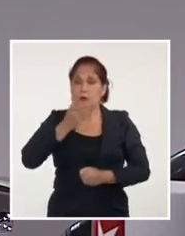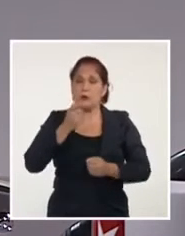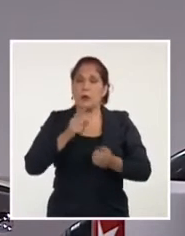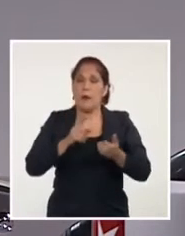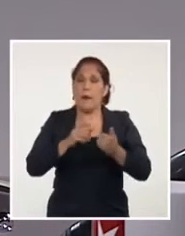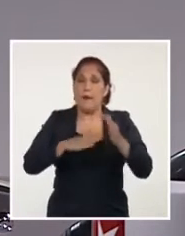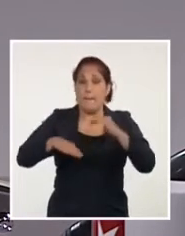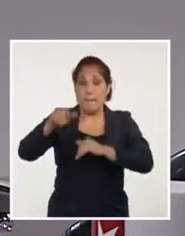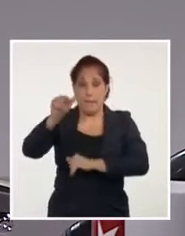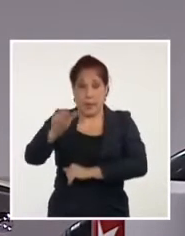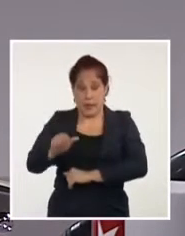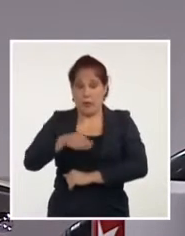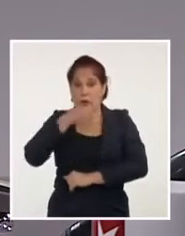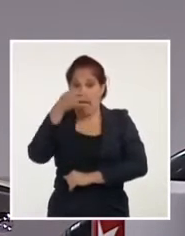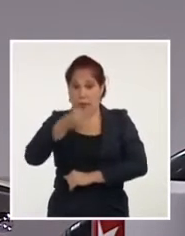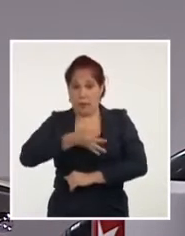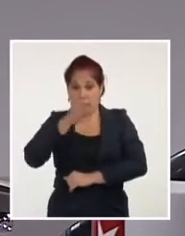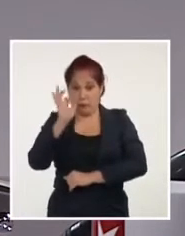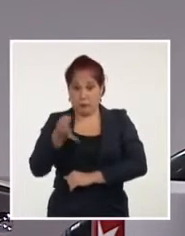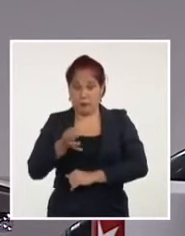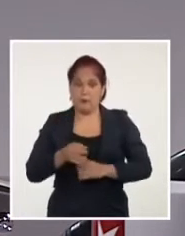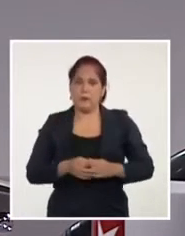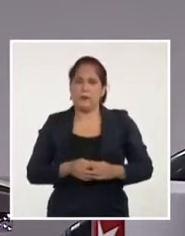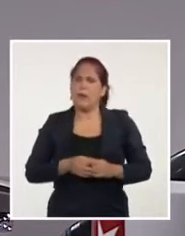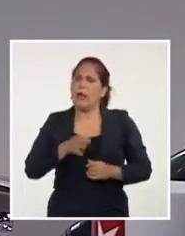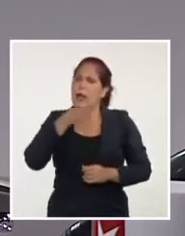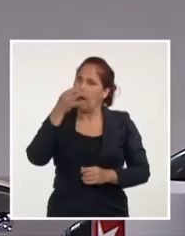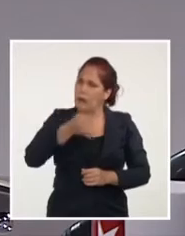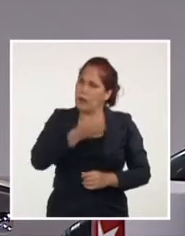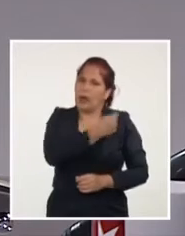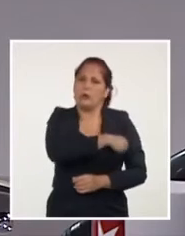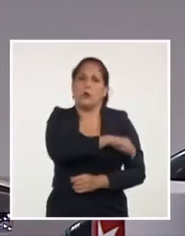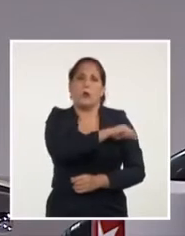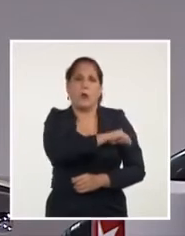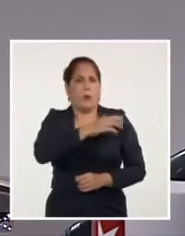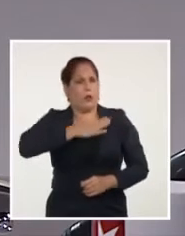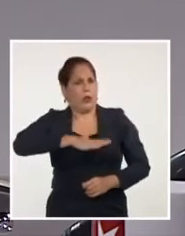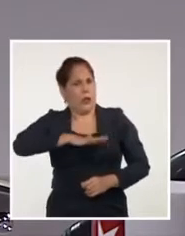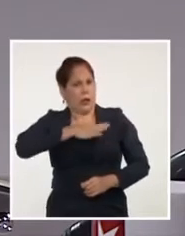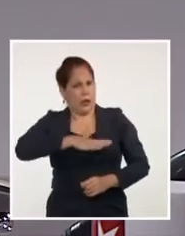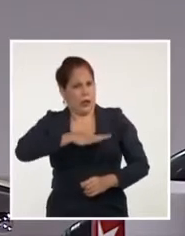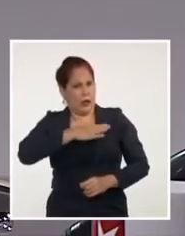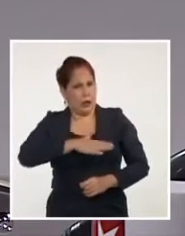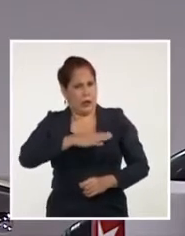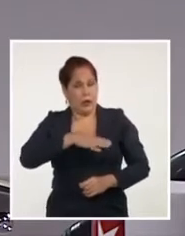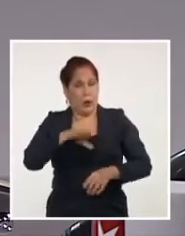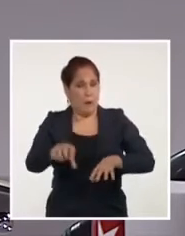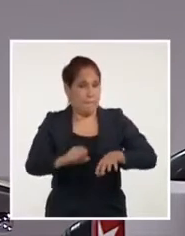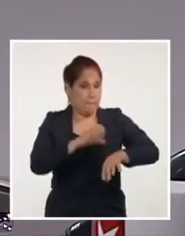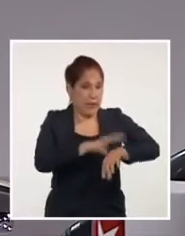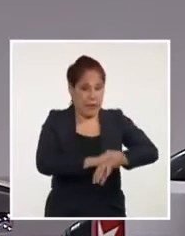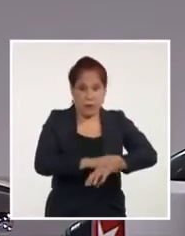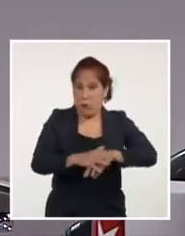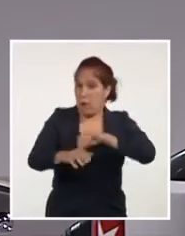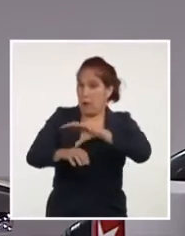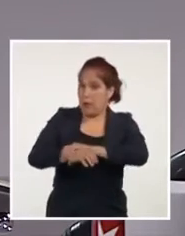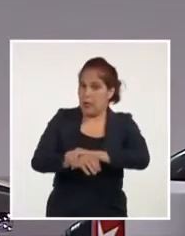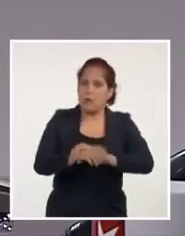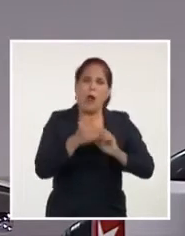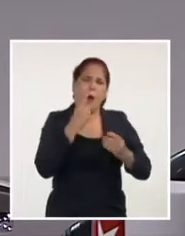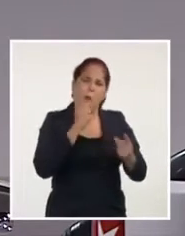de Defensa, explicándole a la población cuando capturaban a estos muchachos, los llevaban, los